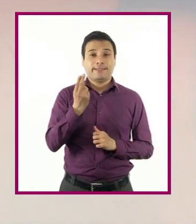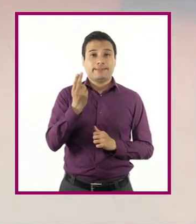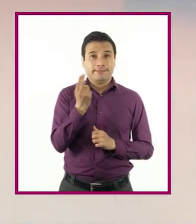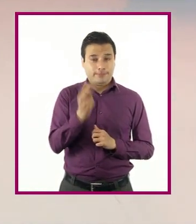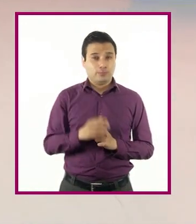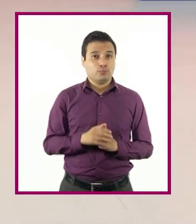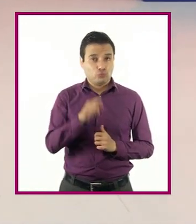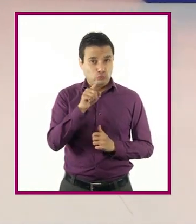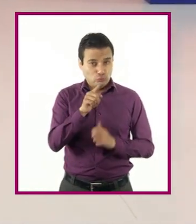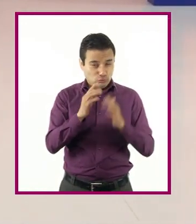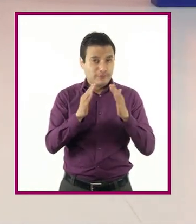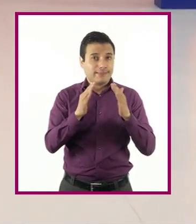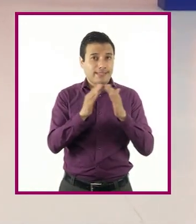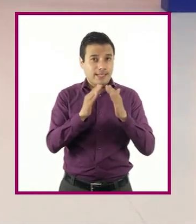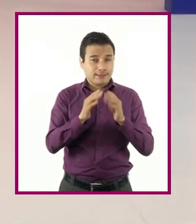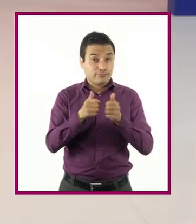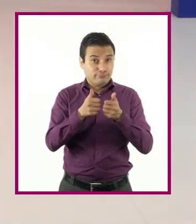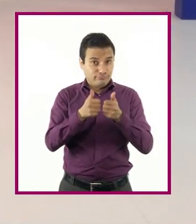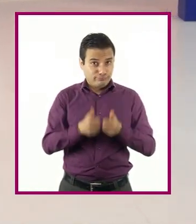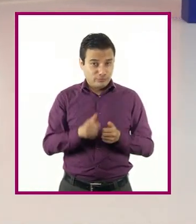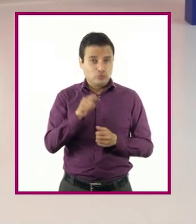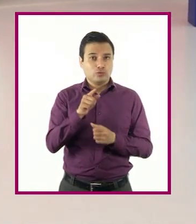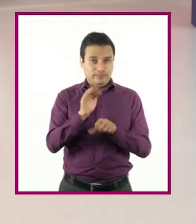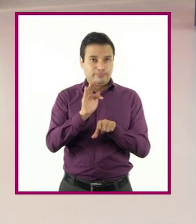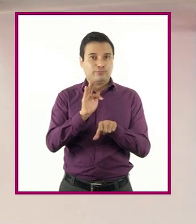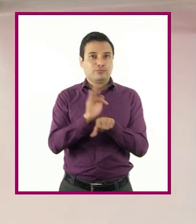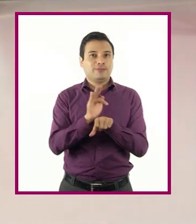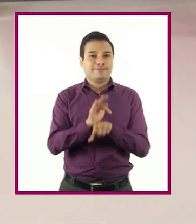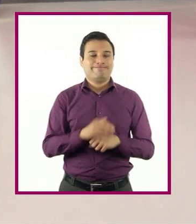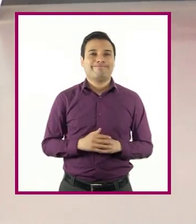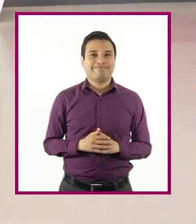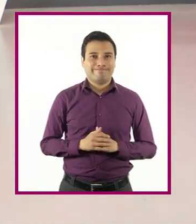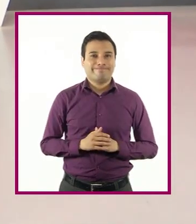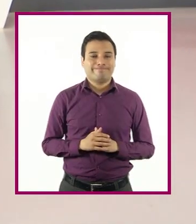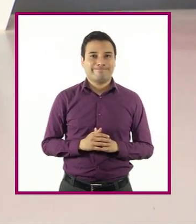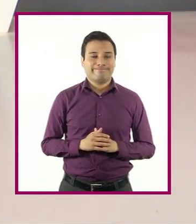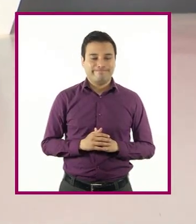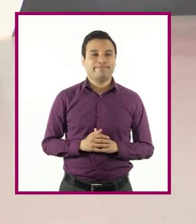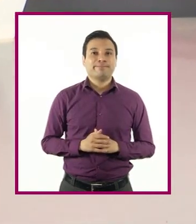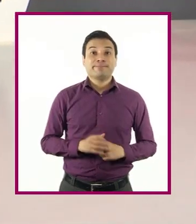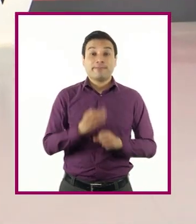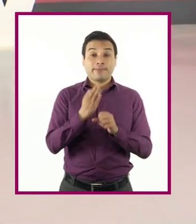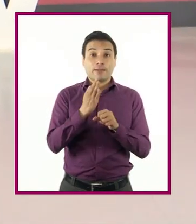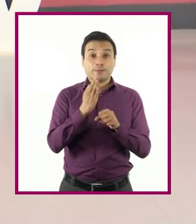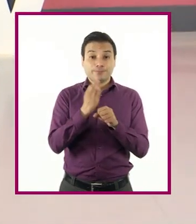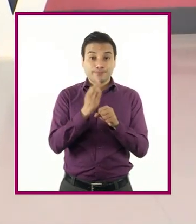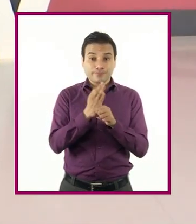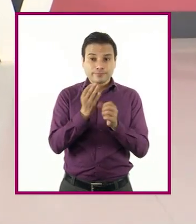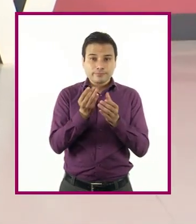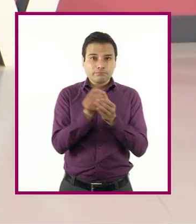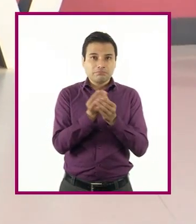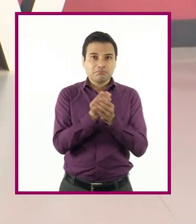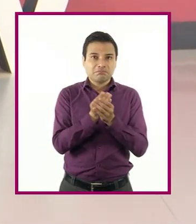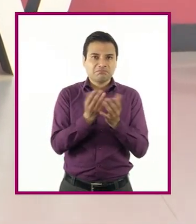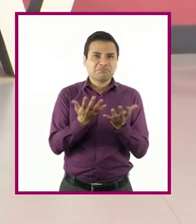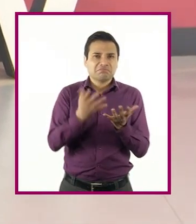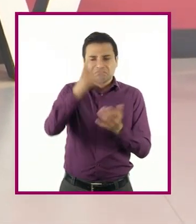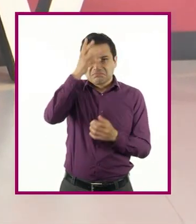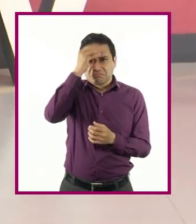de nuestro hogar, para protegernos todos. En esta sesión abordaremos el aprendizaje